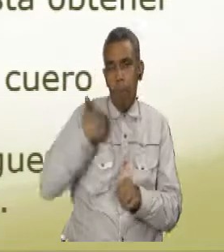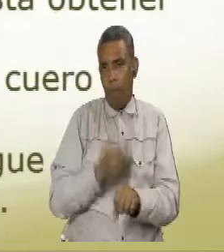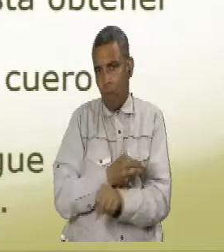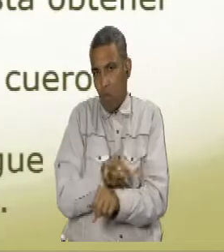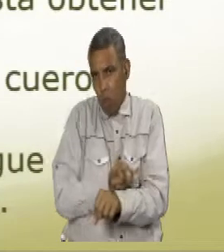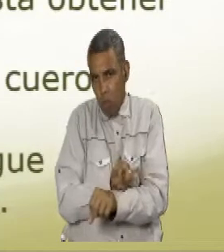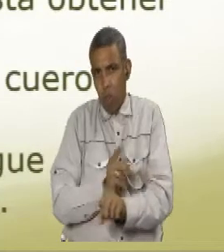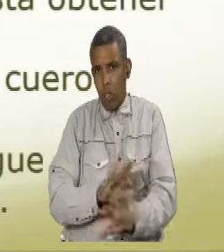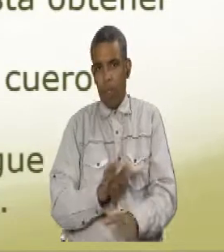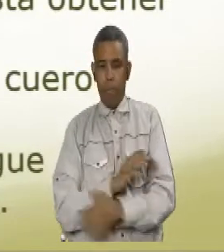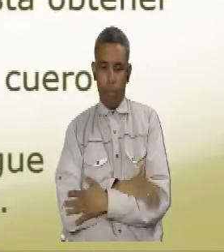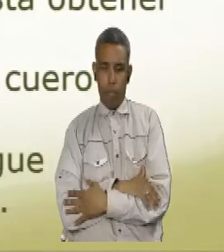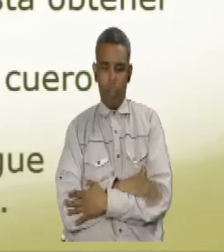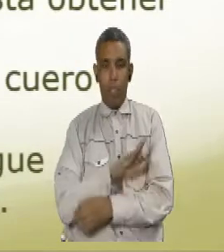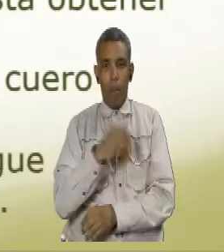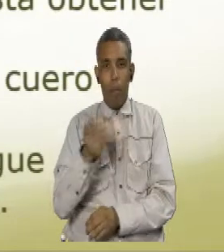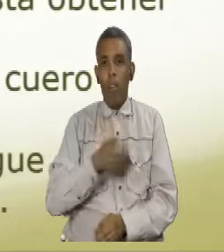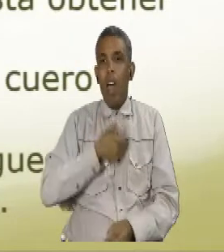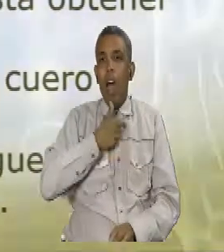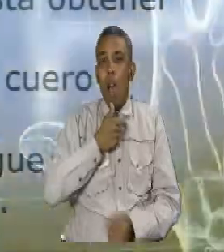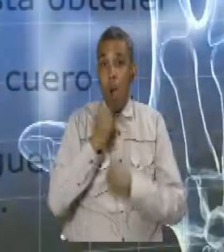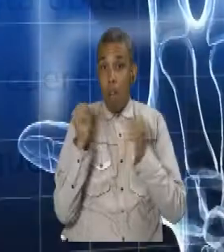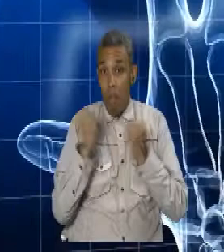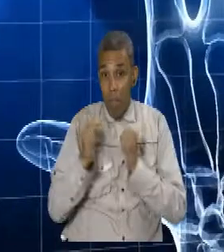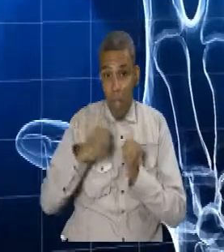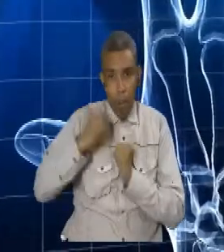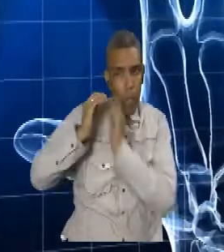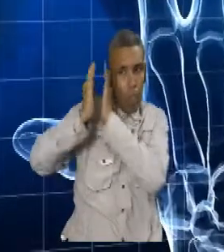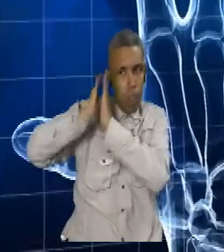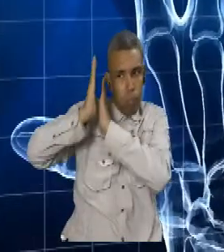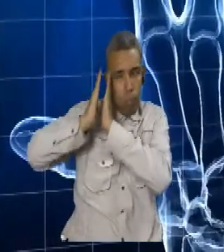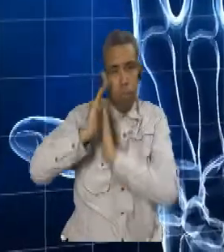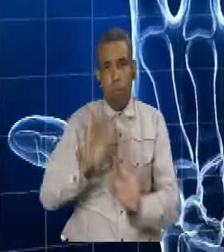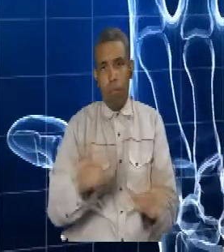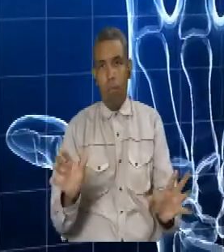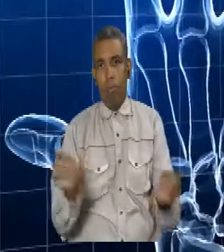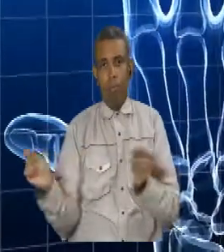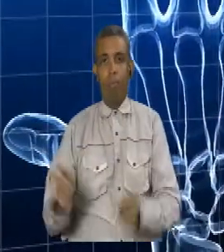enjuague suavemente con agua fría y un shampoo suave.